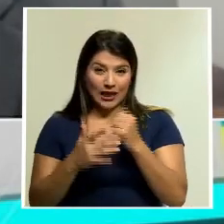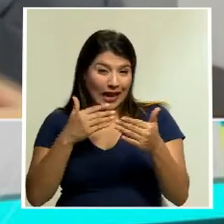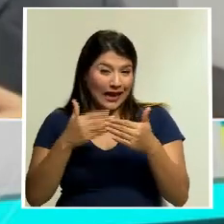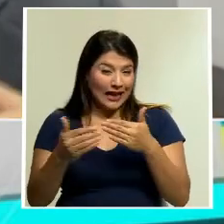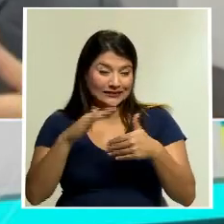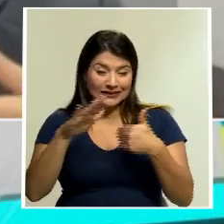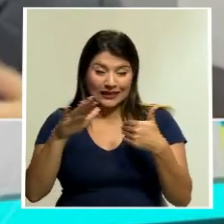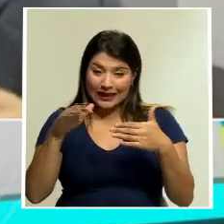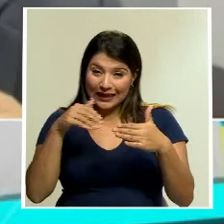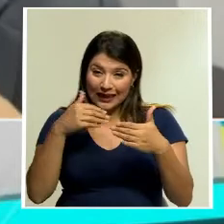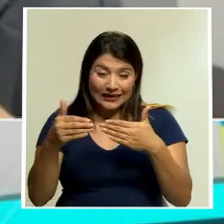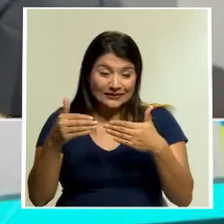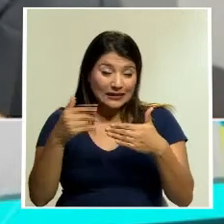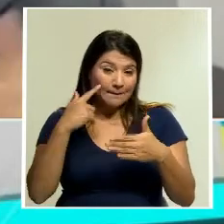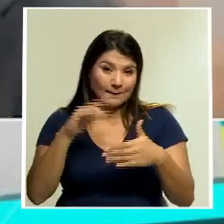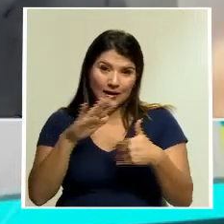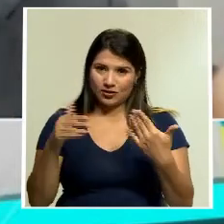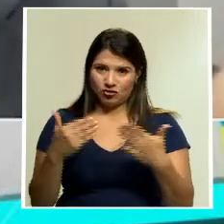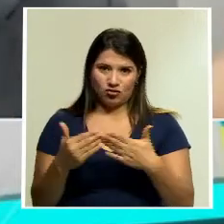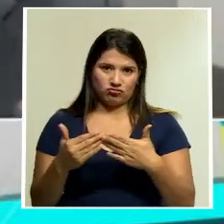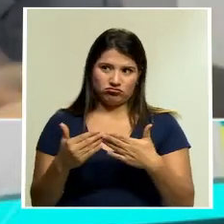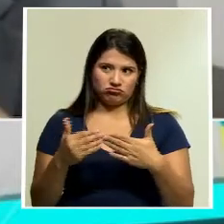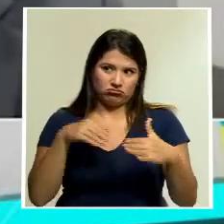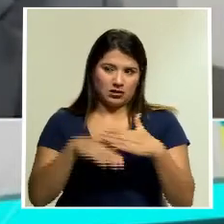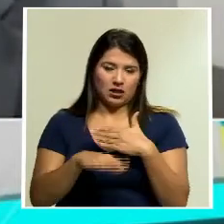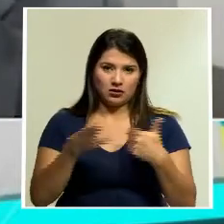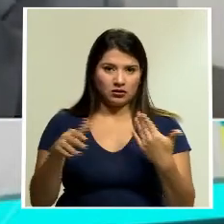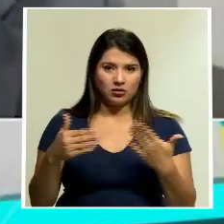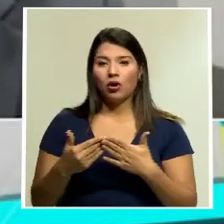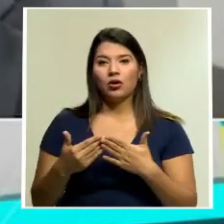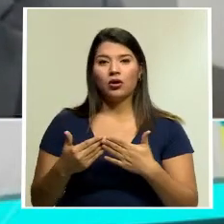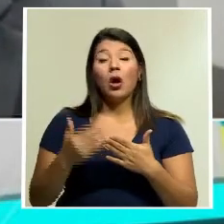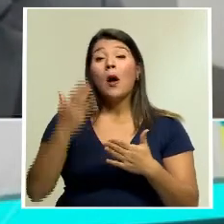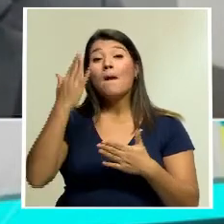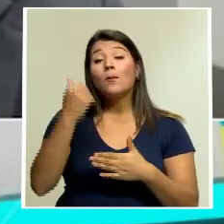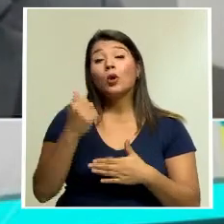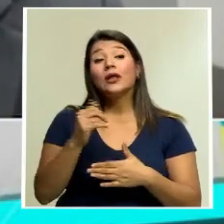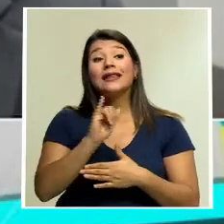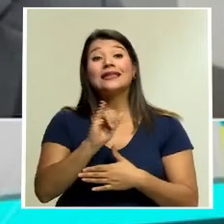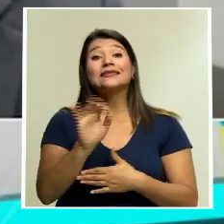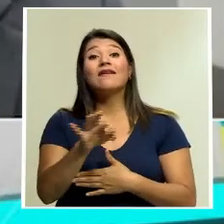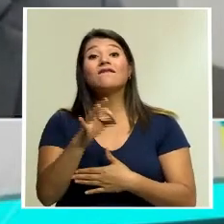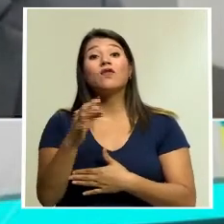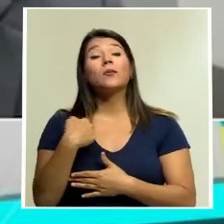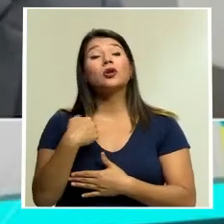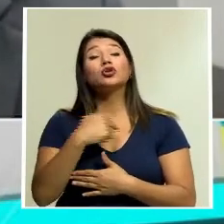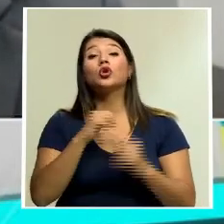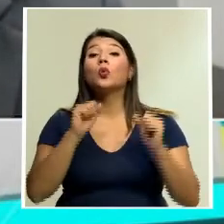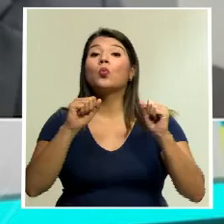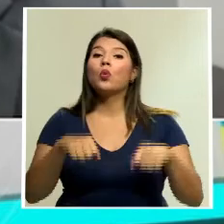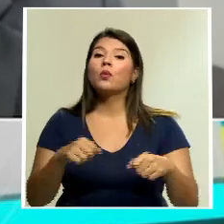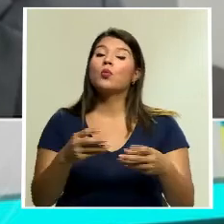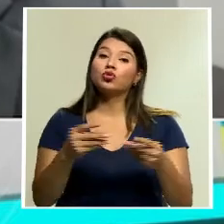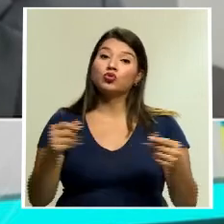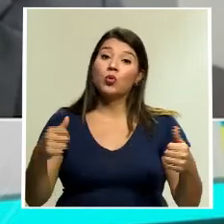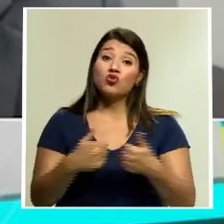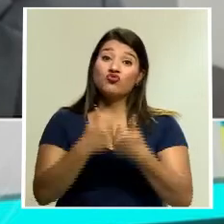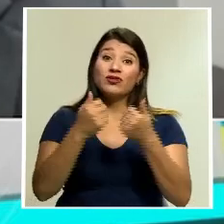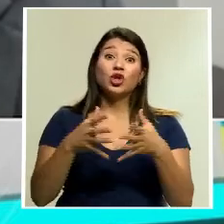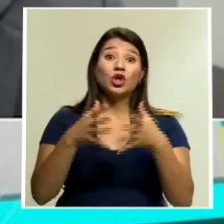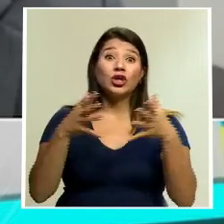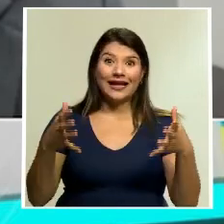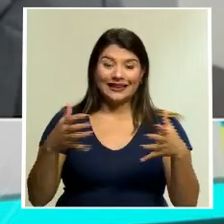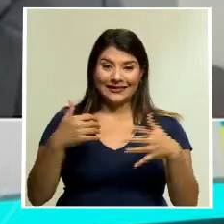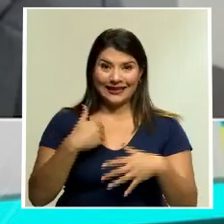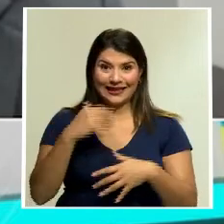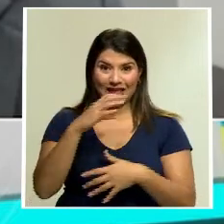todo, o prácticamente, digamos, en todo. Es ahí como podemos resolver los grandes retos y los desafíos del